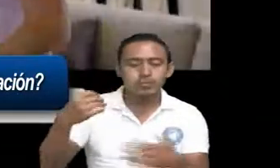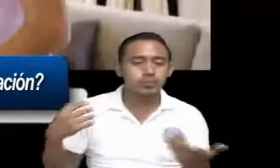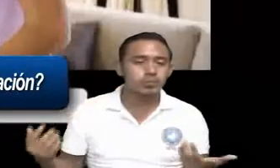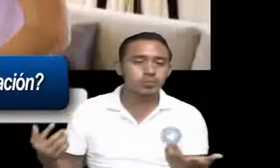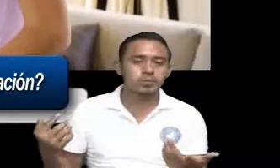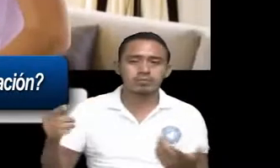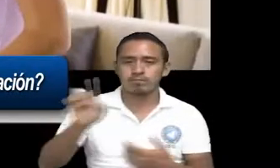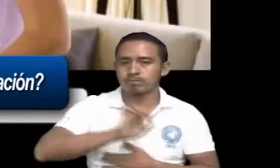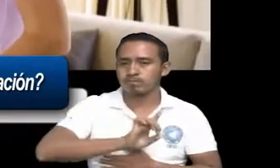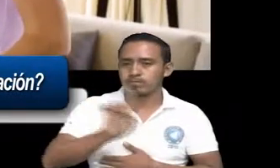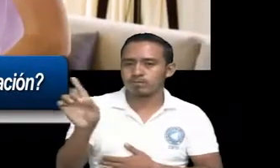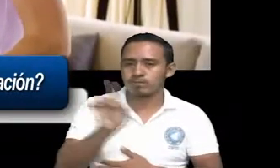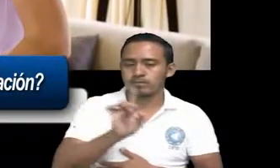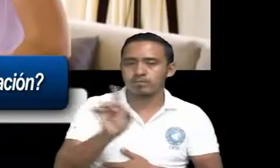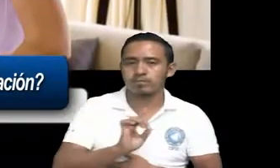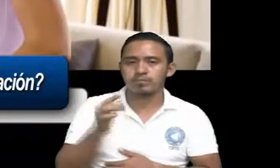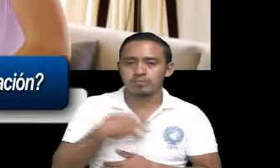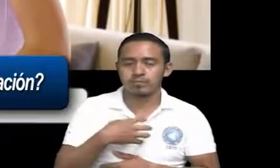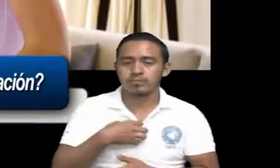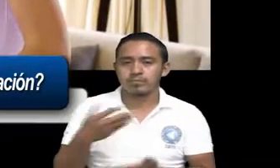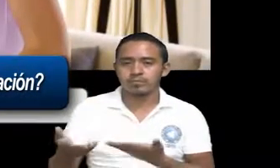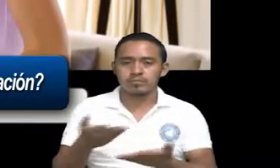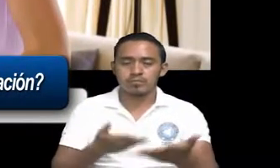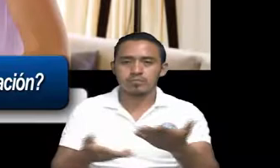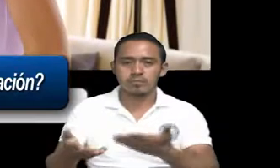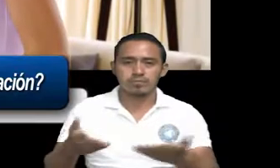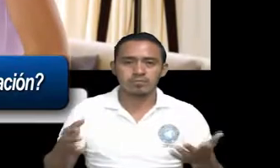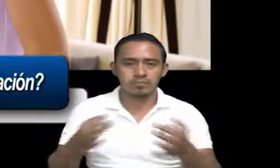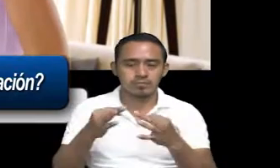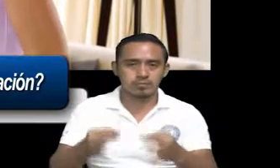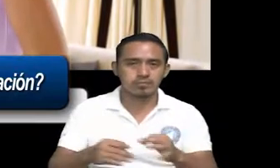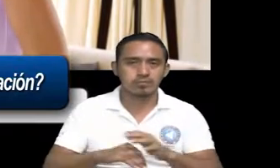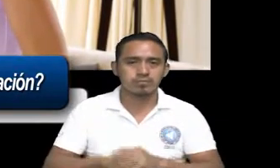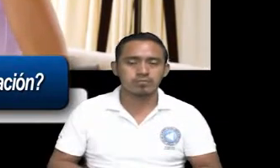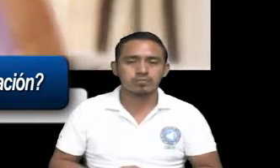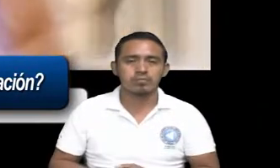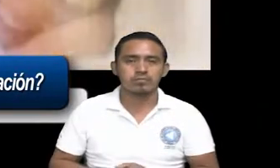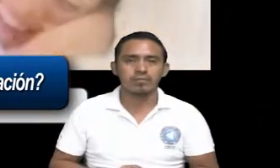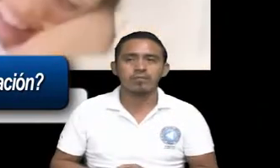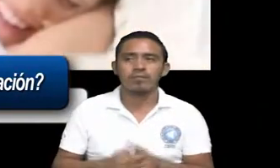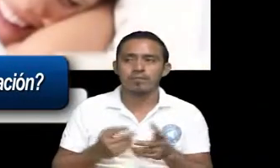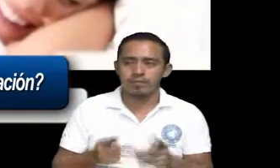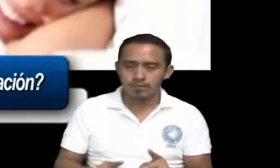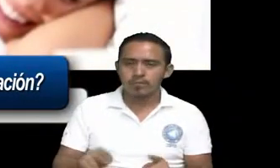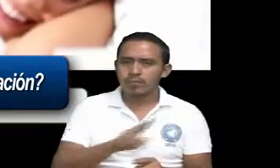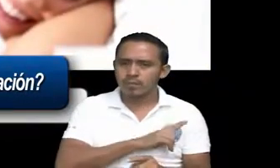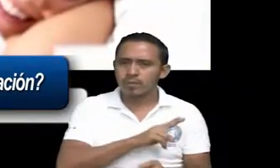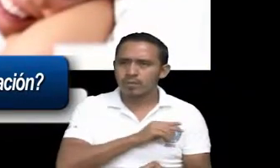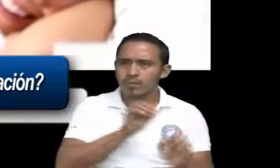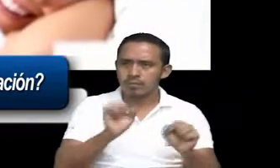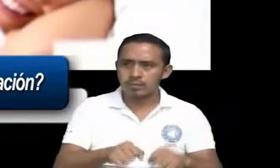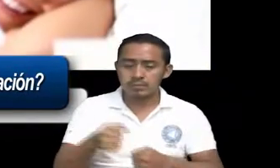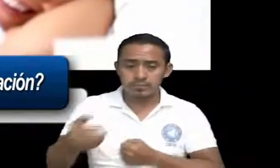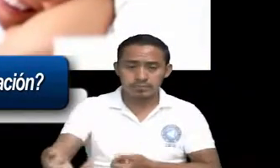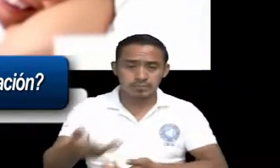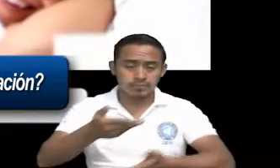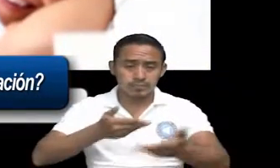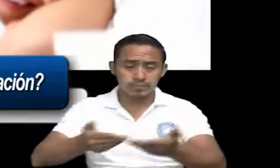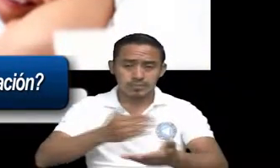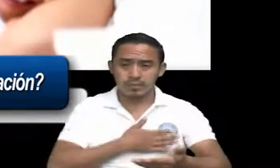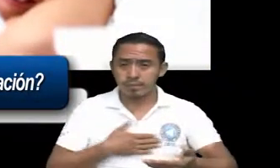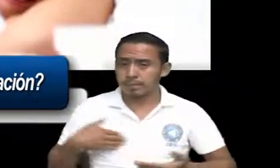no, el nivel de confianza lleva su tiempo para volver a recuperarla. Pero suele pasar que, por ejemplo, hay un nivel de confianza